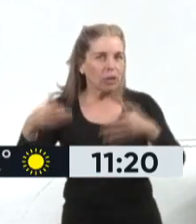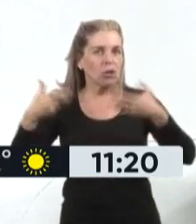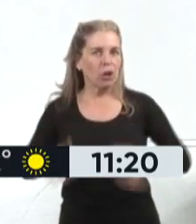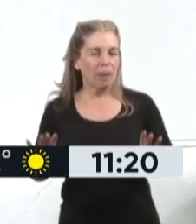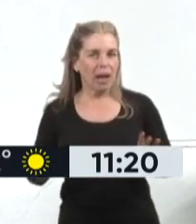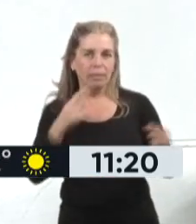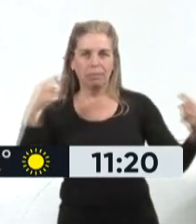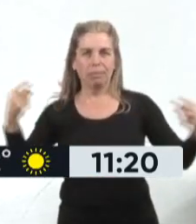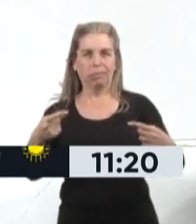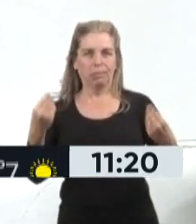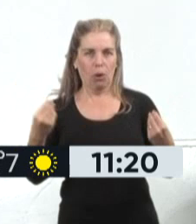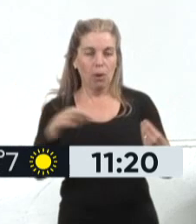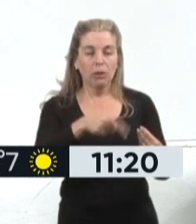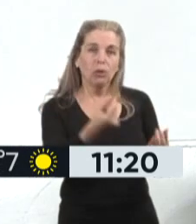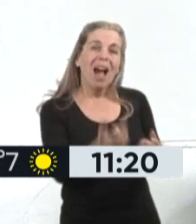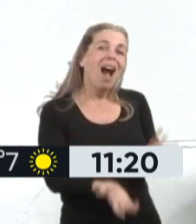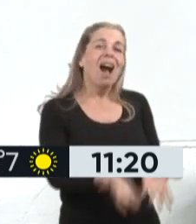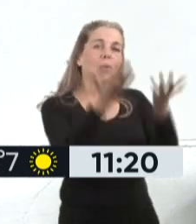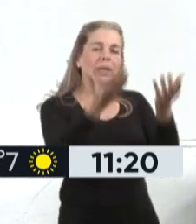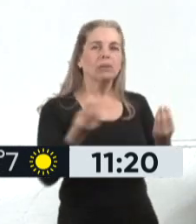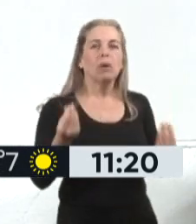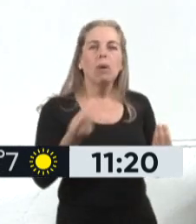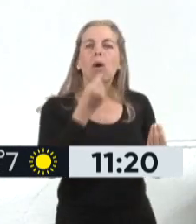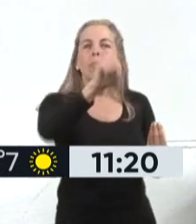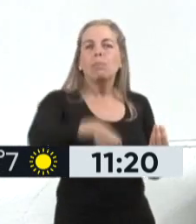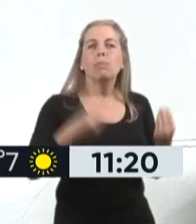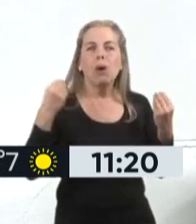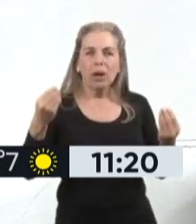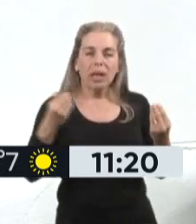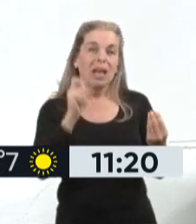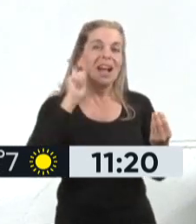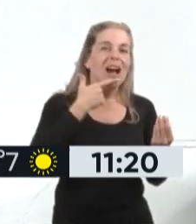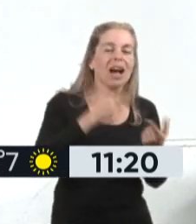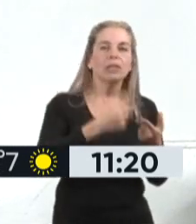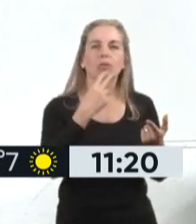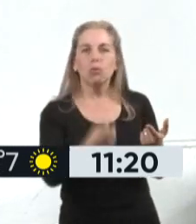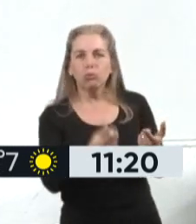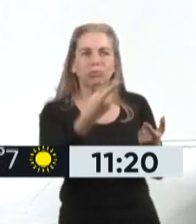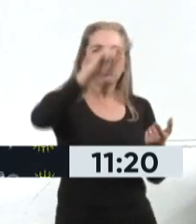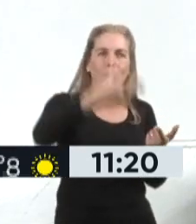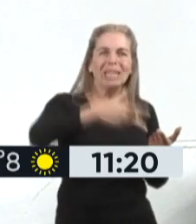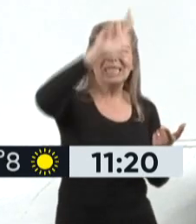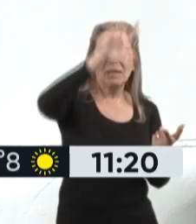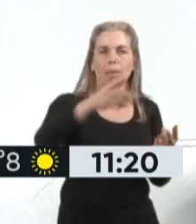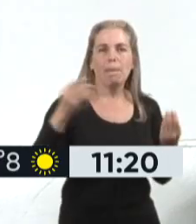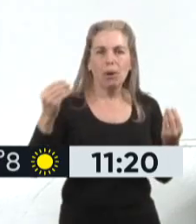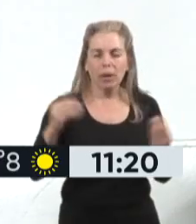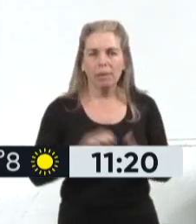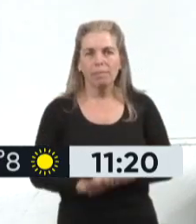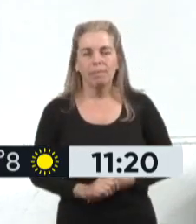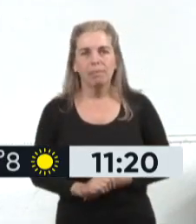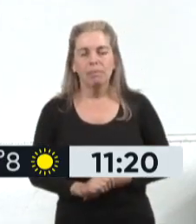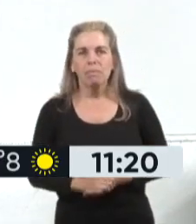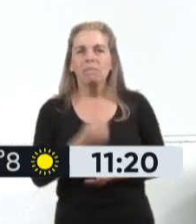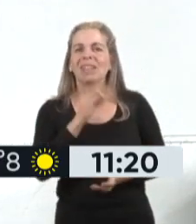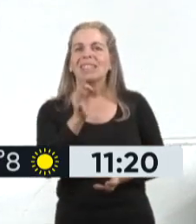estamos viendo tienen que ver con ganancias no razonables, irracionales, de alguna manera, para decirlo de alguna manera, si se